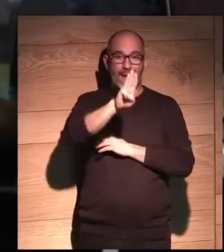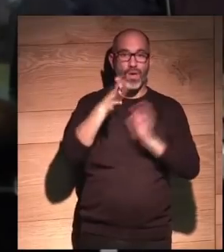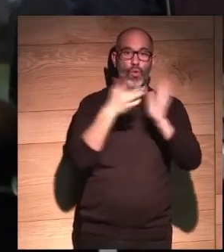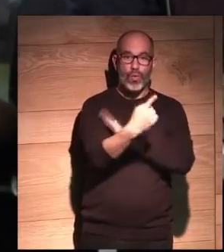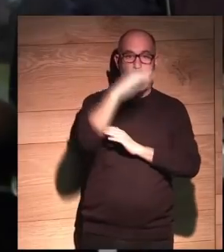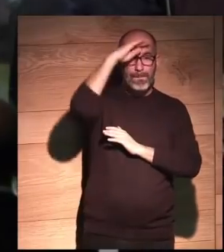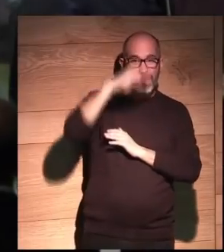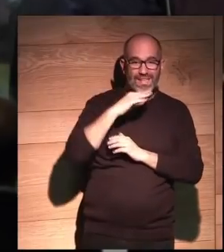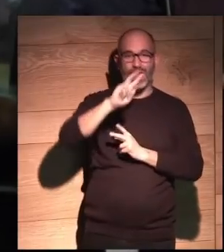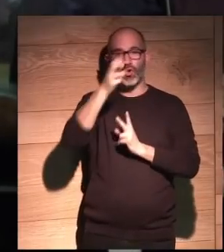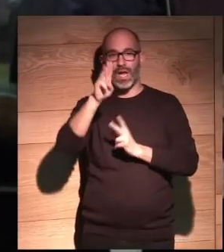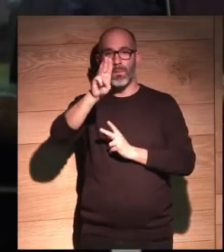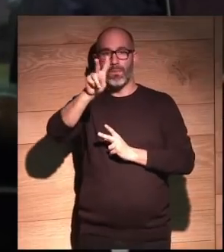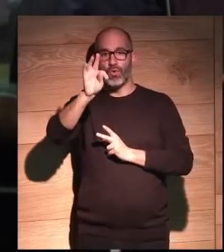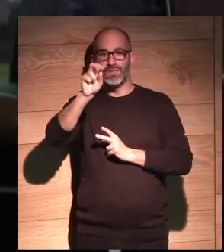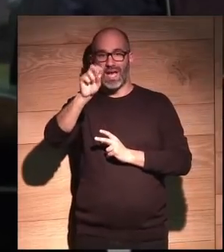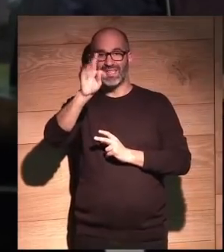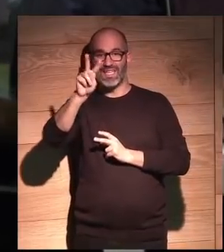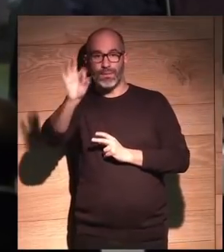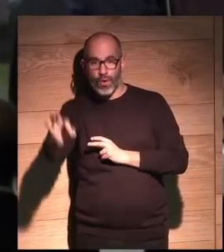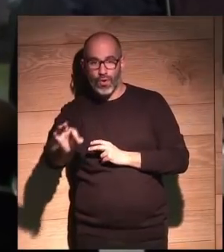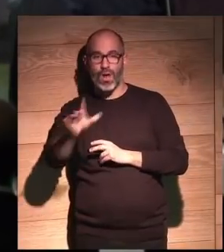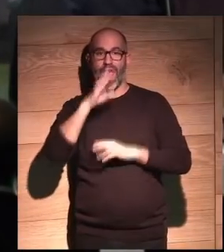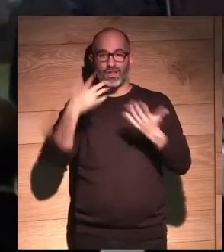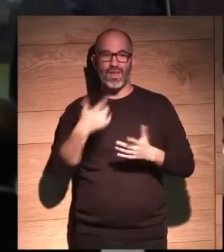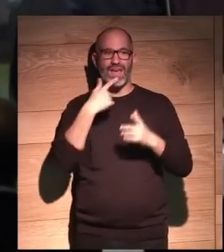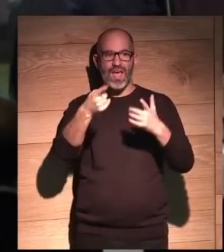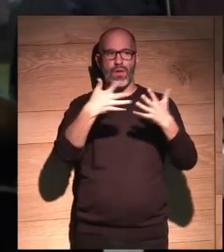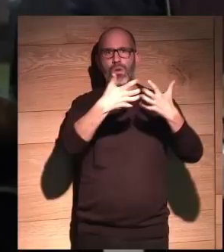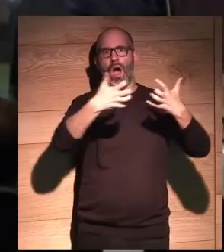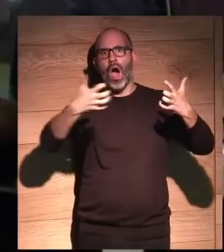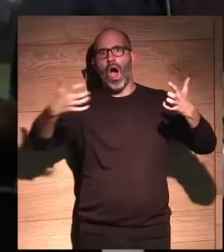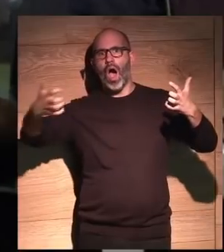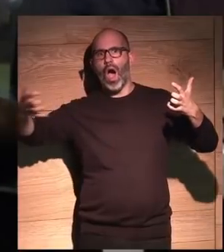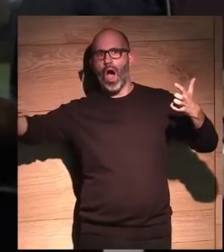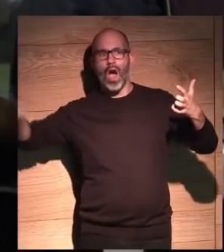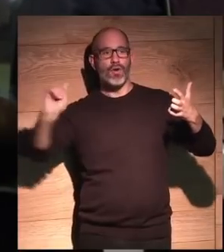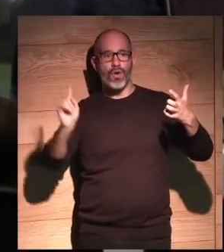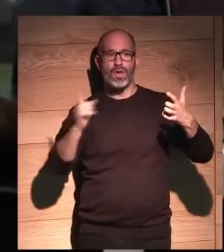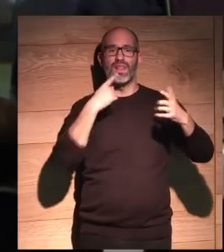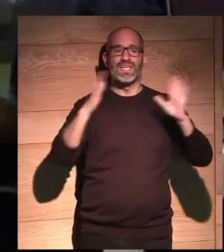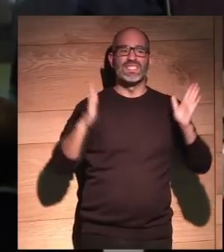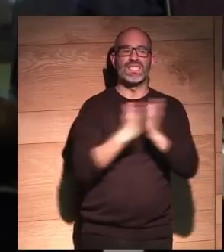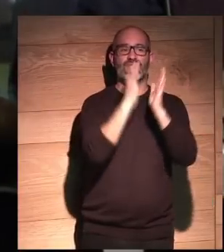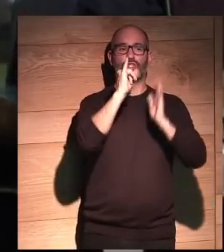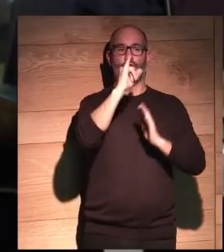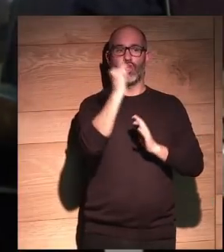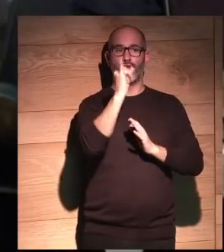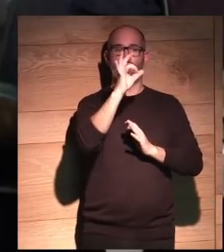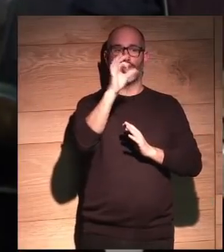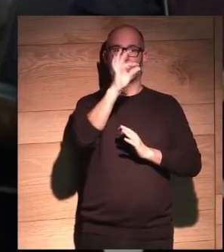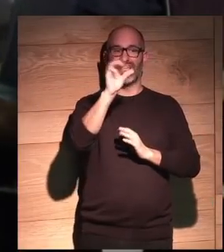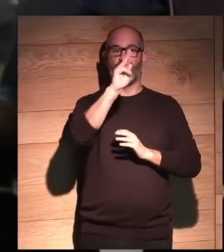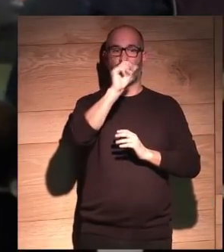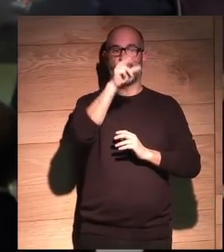y la otra de putativus, porque claro, la gente ya no sabía latín. Y en lugar de leer Sanctus Josephus pater putativus, decían Sanctus Josephus Pepe. Y se